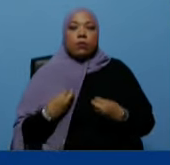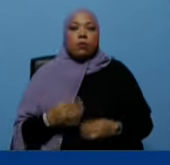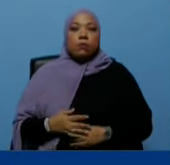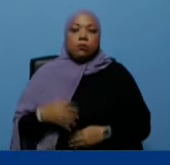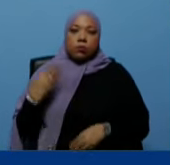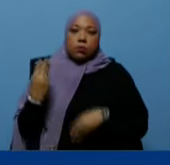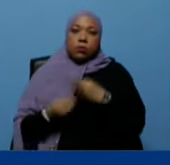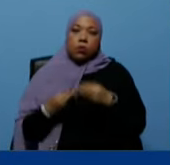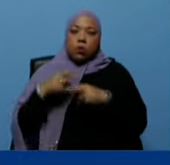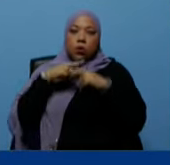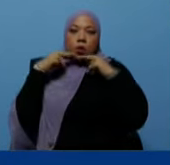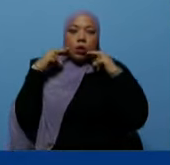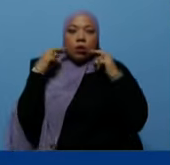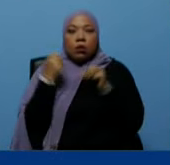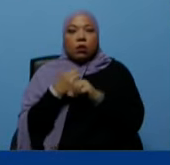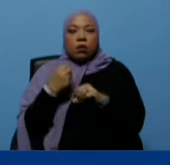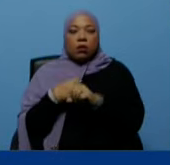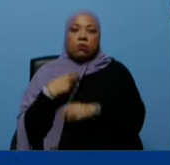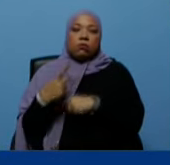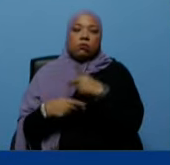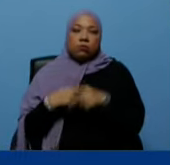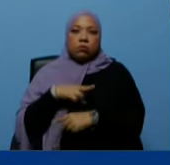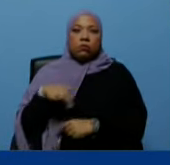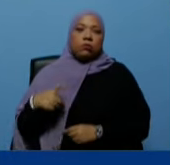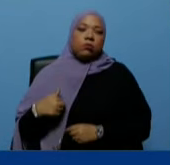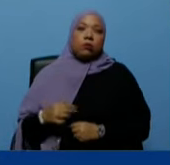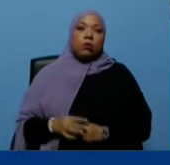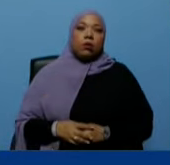pueda sonreír. Así.